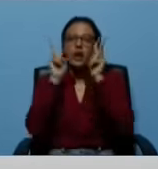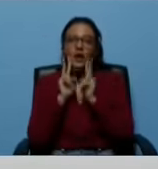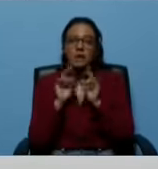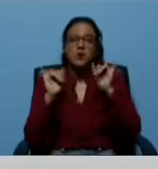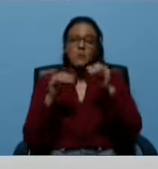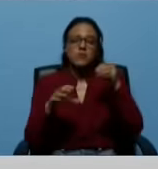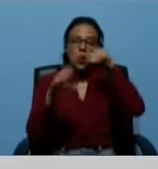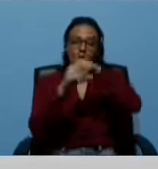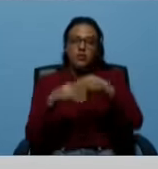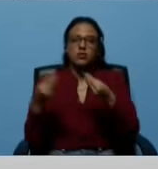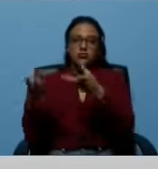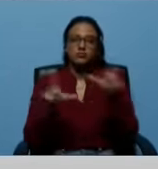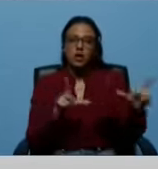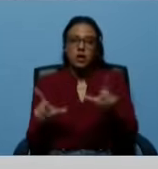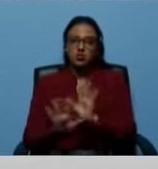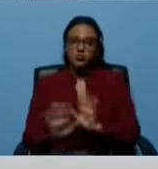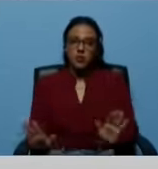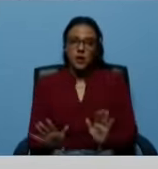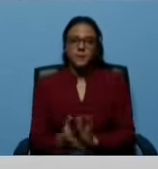electoral,